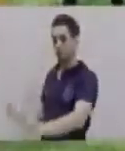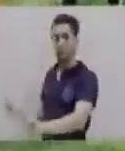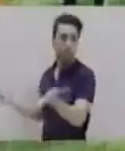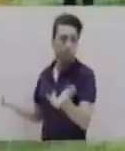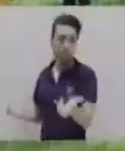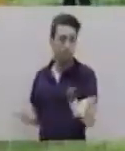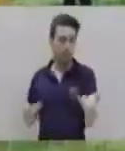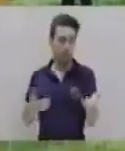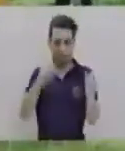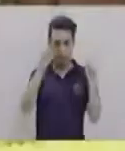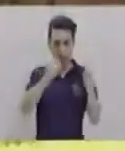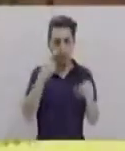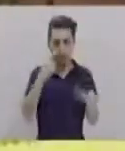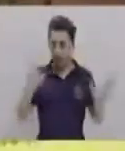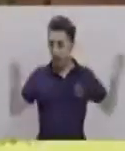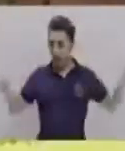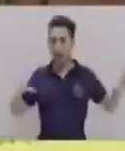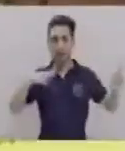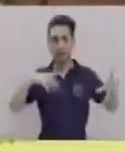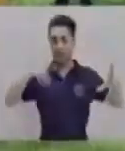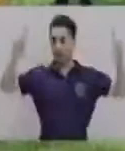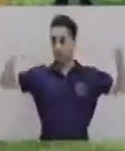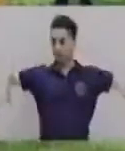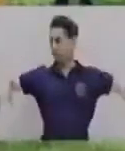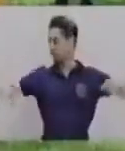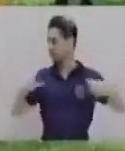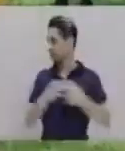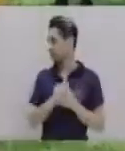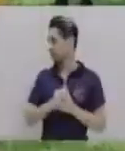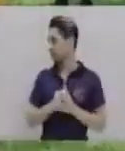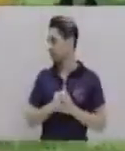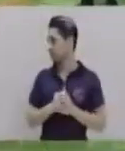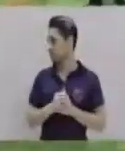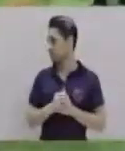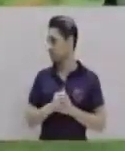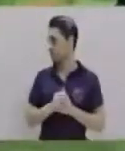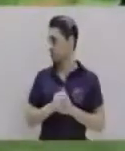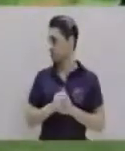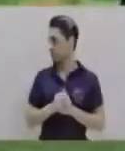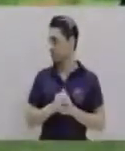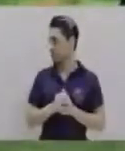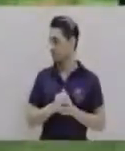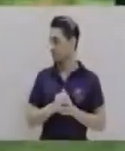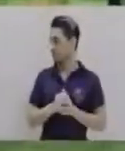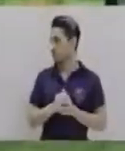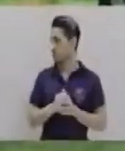objeto que le sirva para marcar la respectiva portería. Entonces,